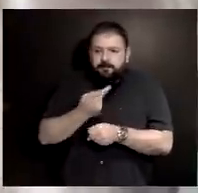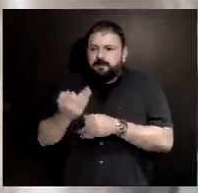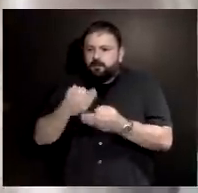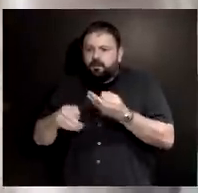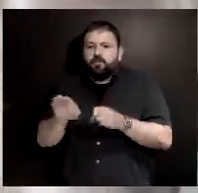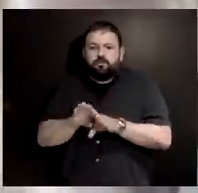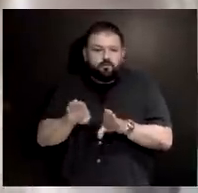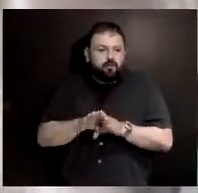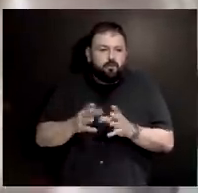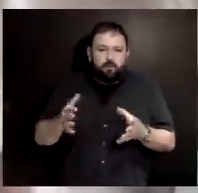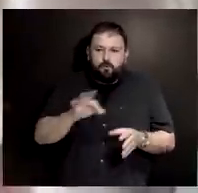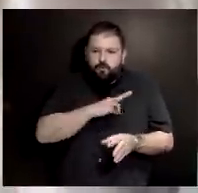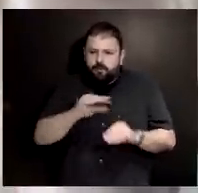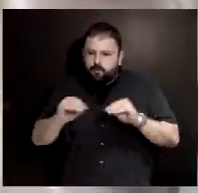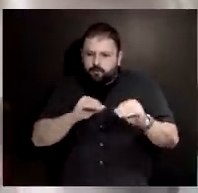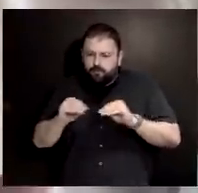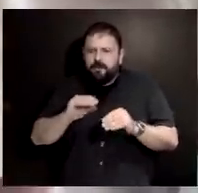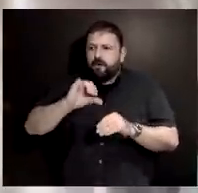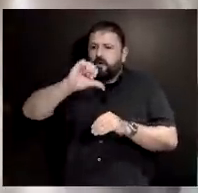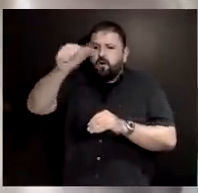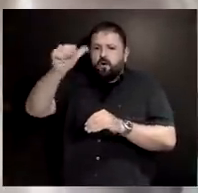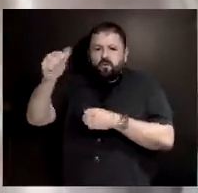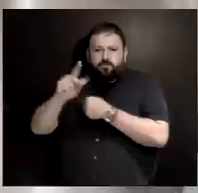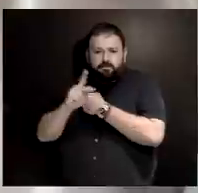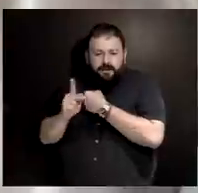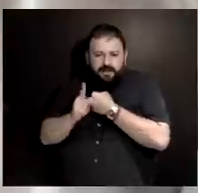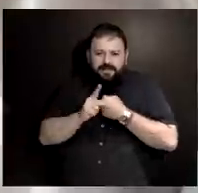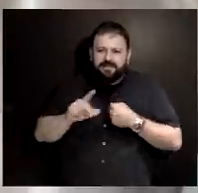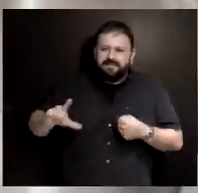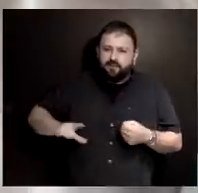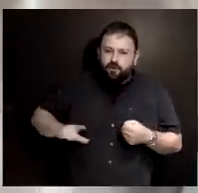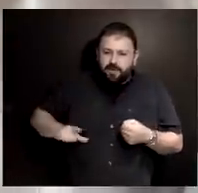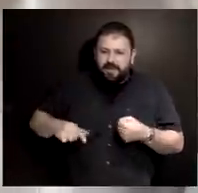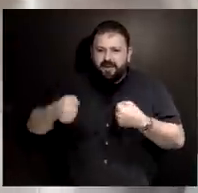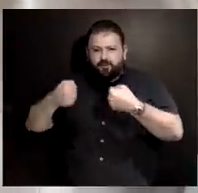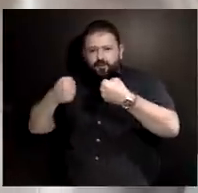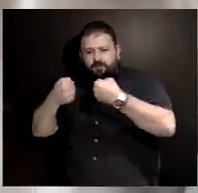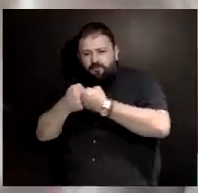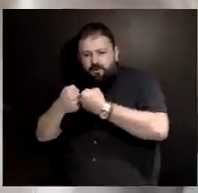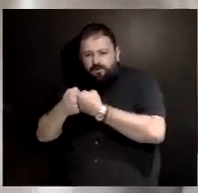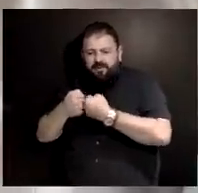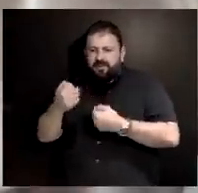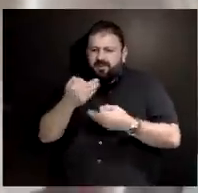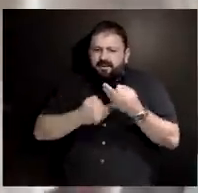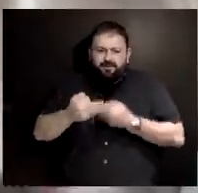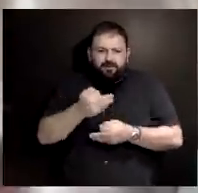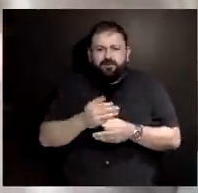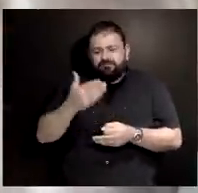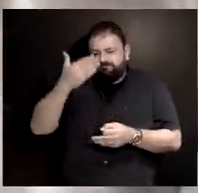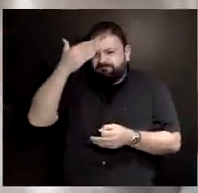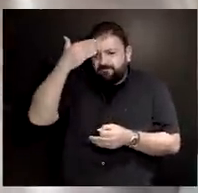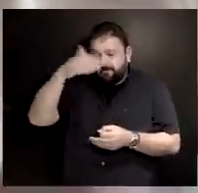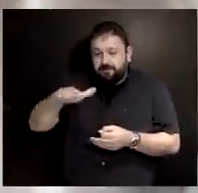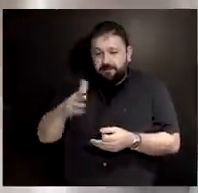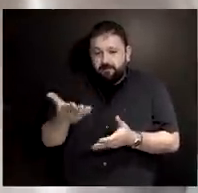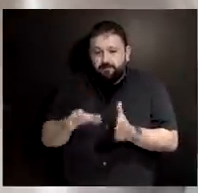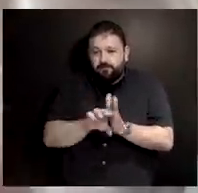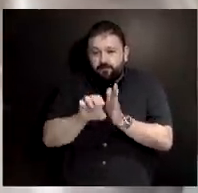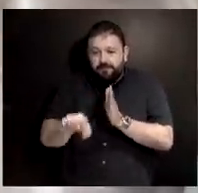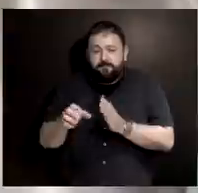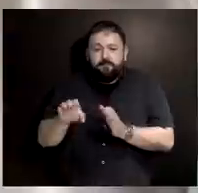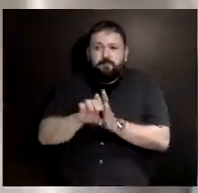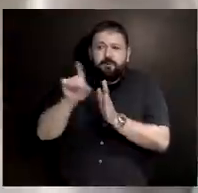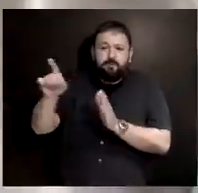se comportan los países, los gobiernos, las fronteras. Sabemos que ahorita, por ejemplo, hay